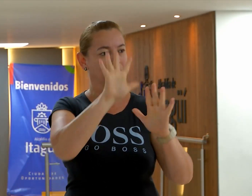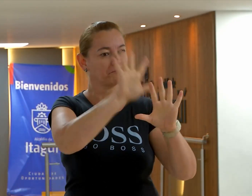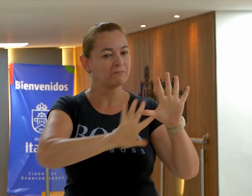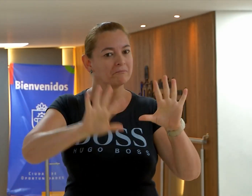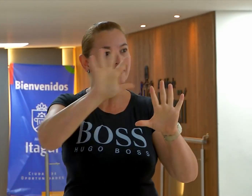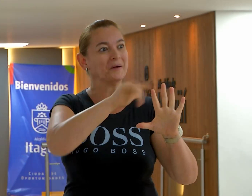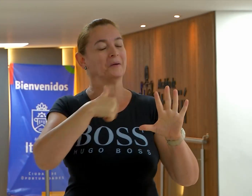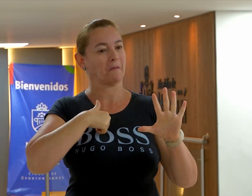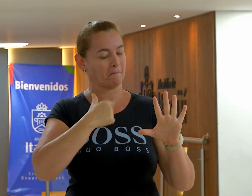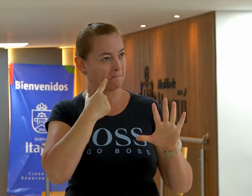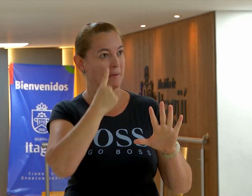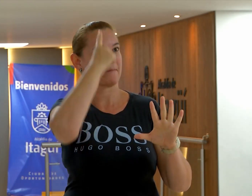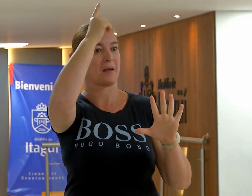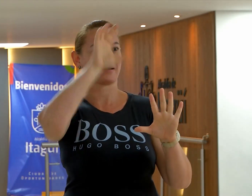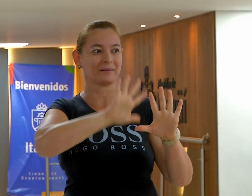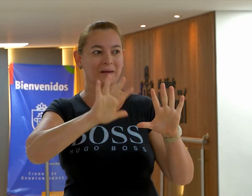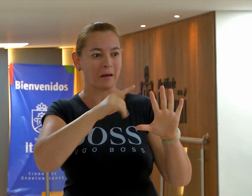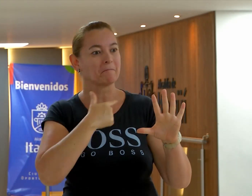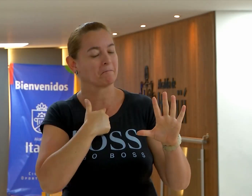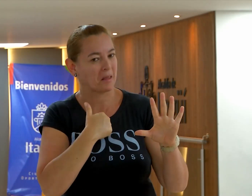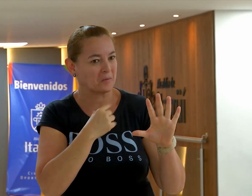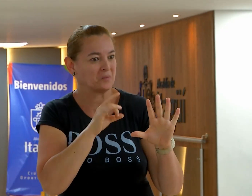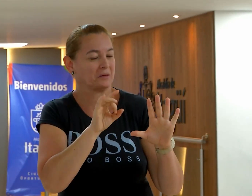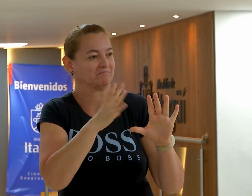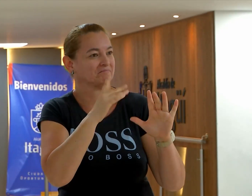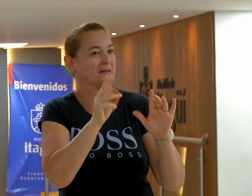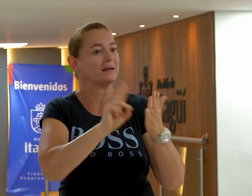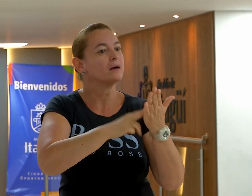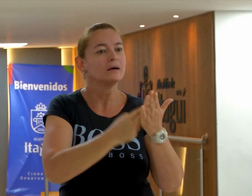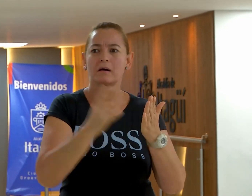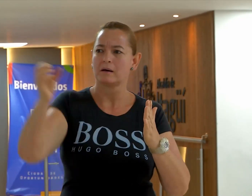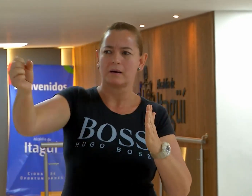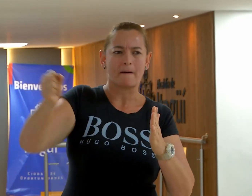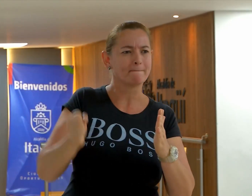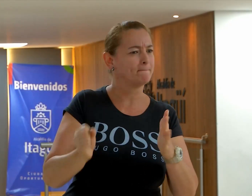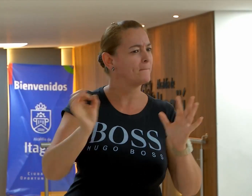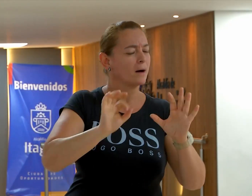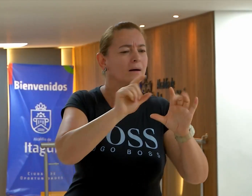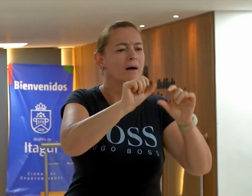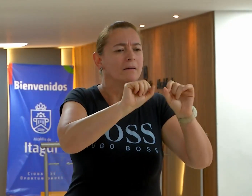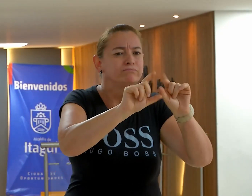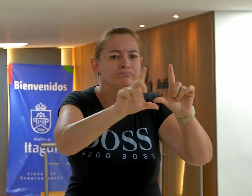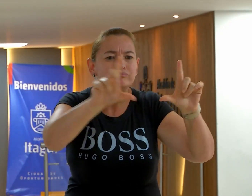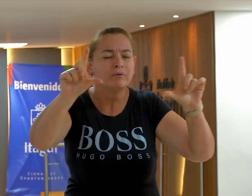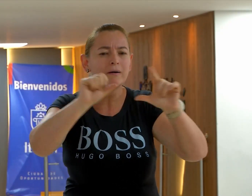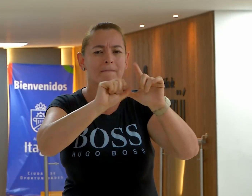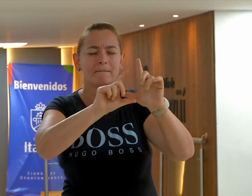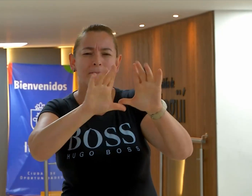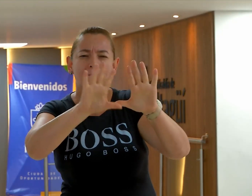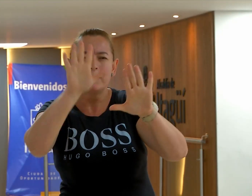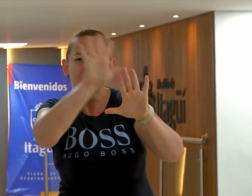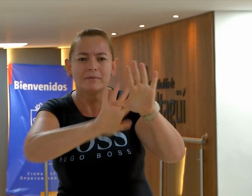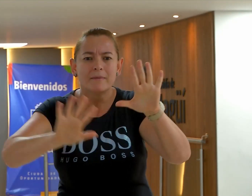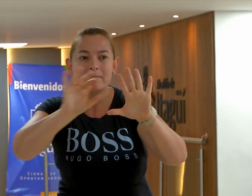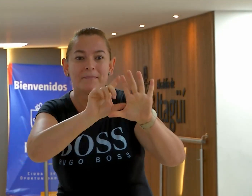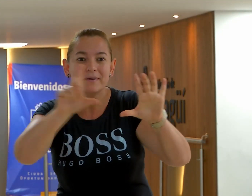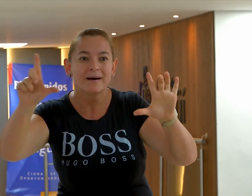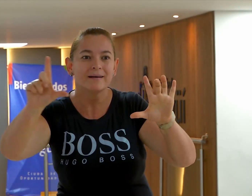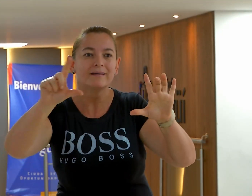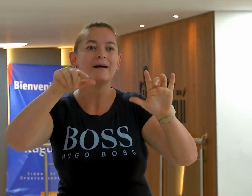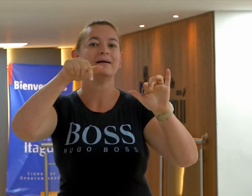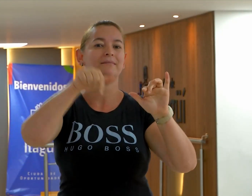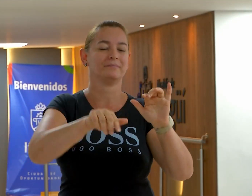contenta, la primera vez que experimento algo así y creo que es muy importante este tipo de servicios en los que